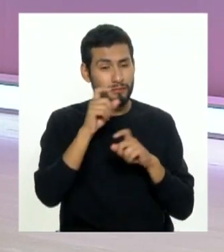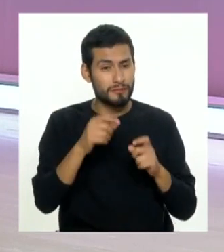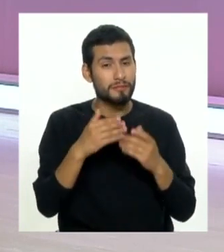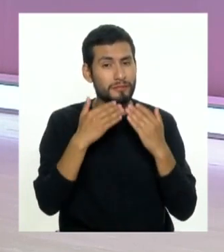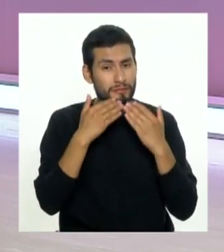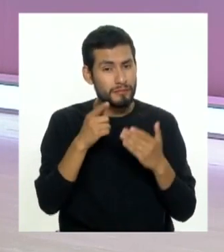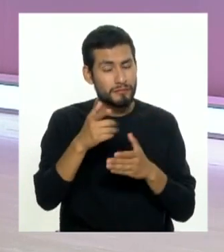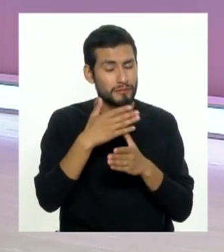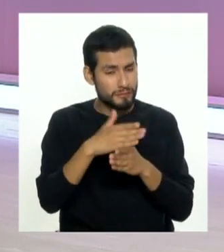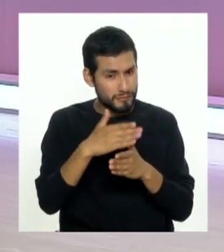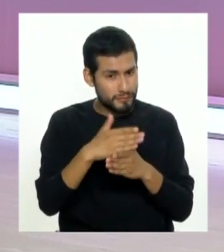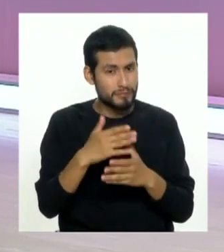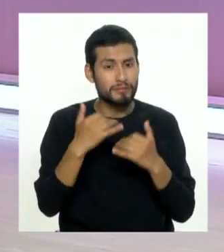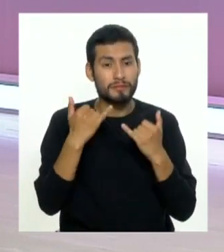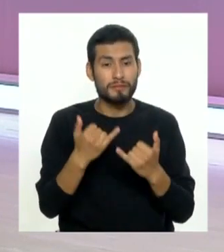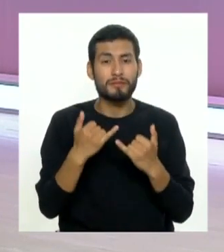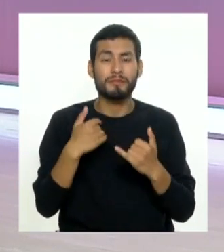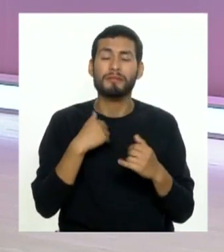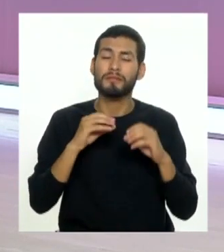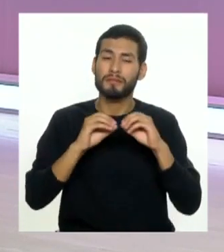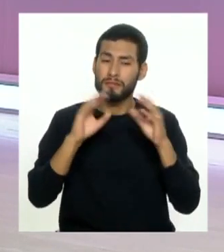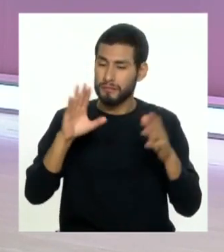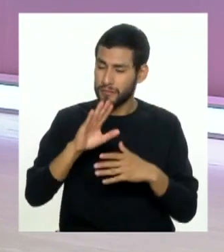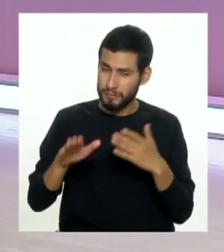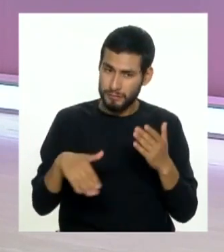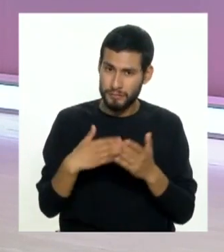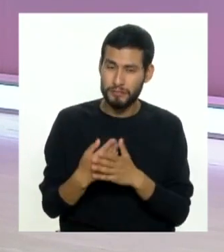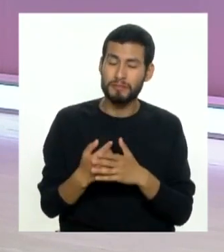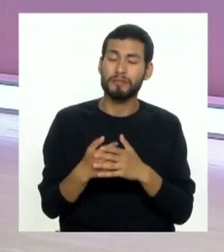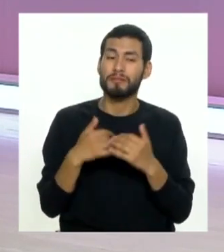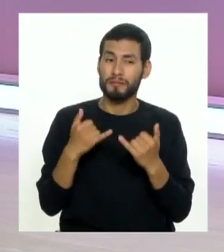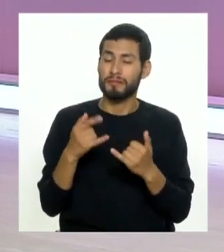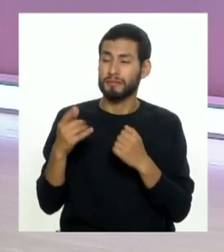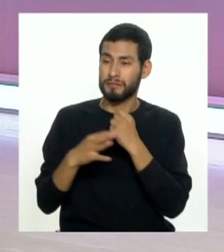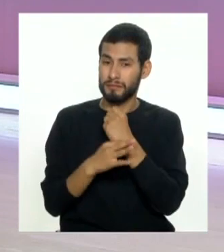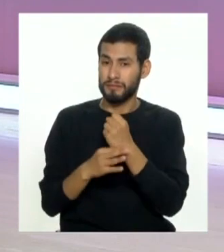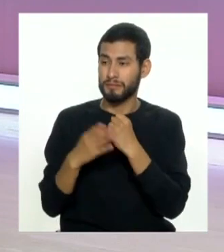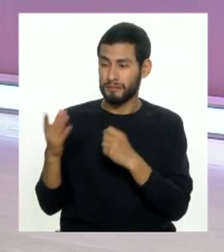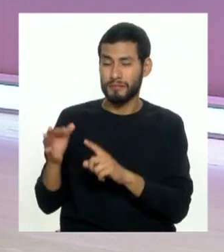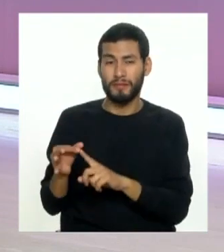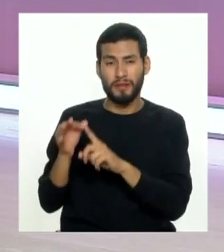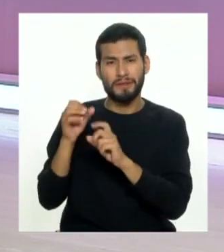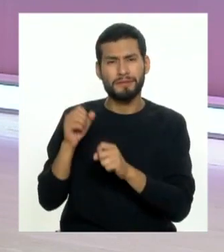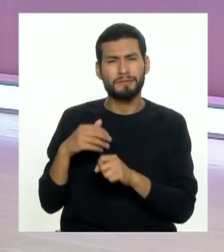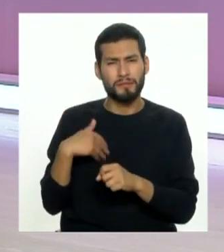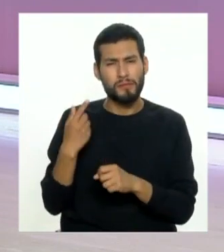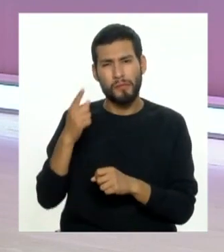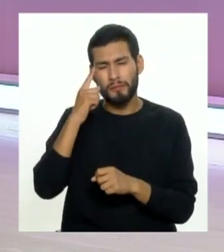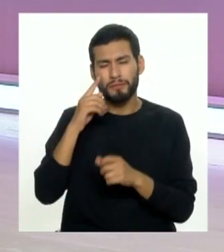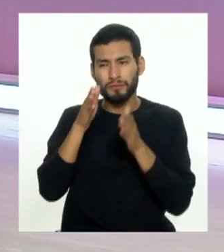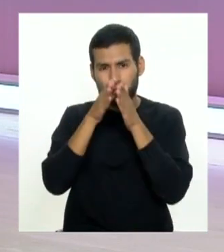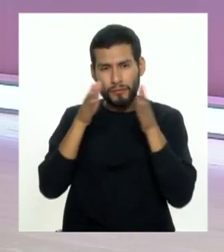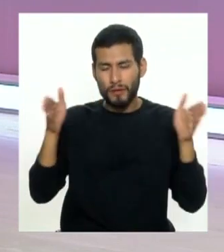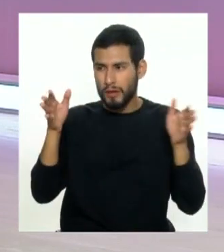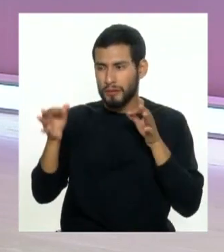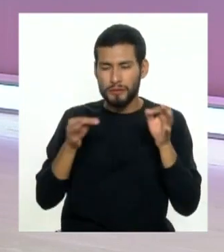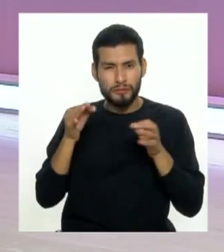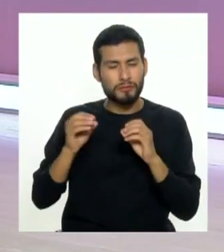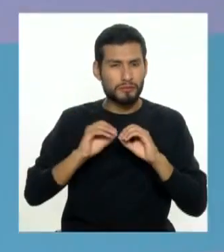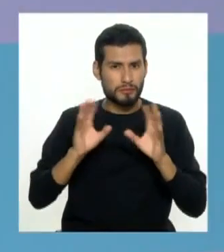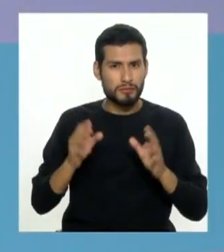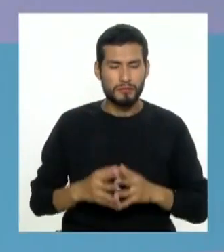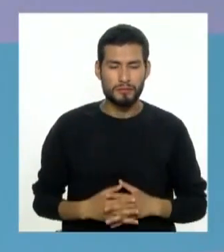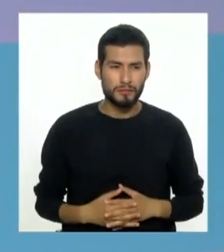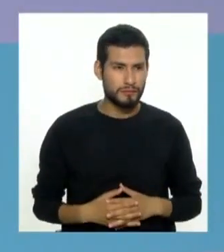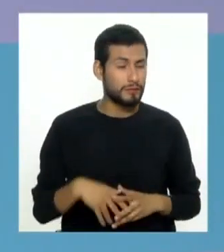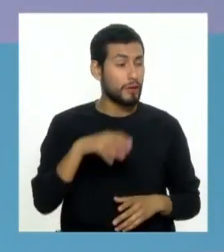por compartirla. Ahora vamos a aclarar todo justo con el doctor, que es el especialista, para tener un panorama mucho mejor.